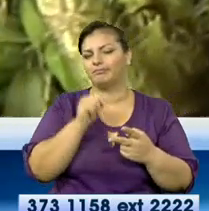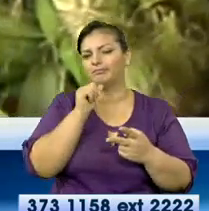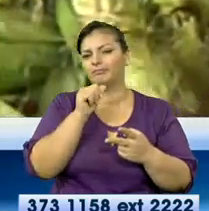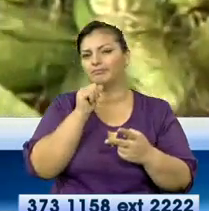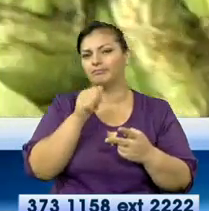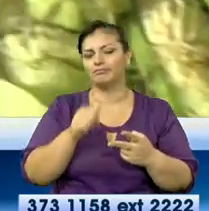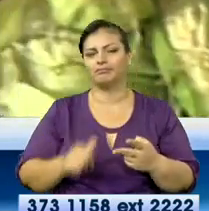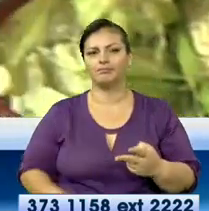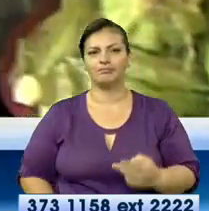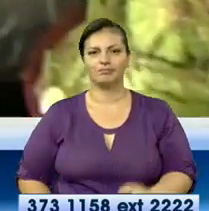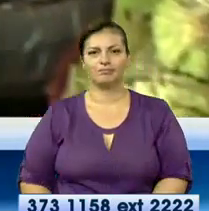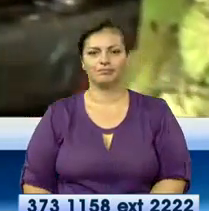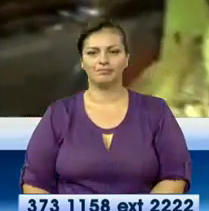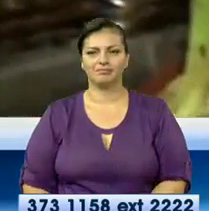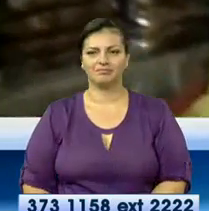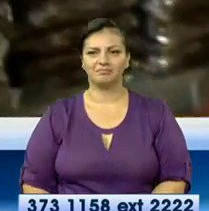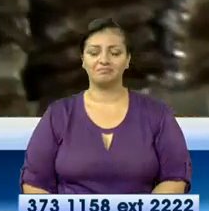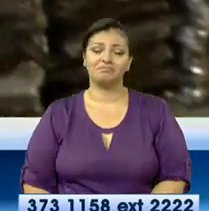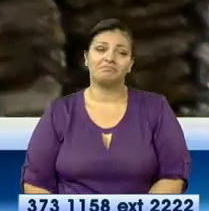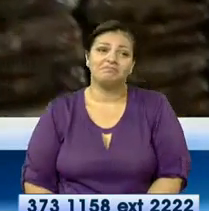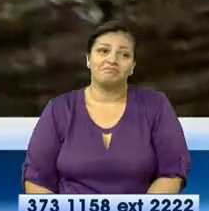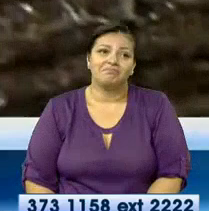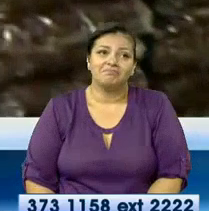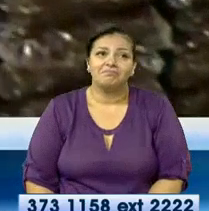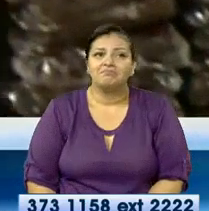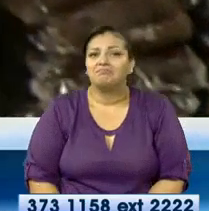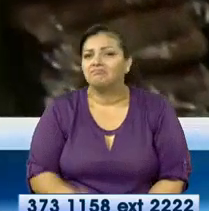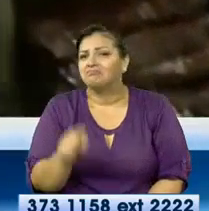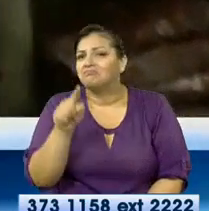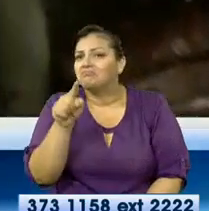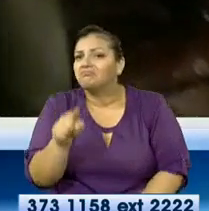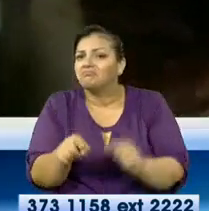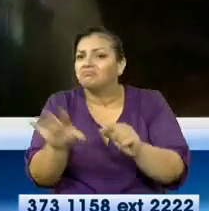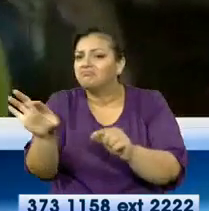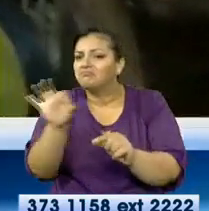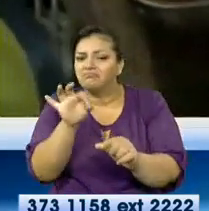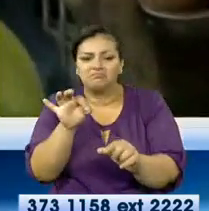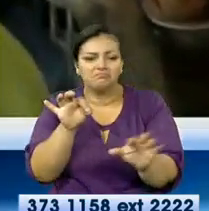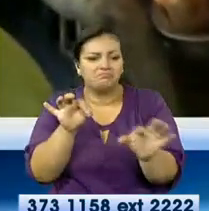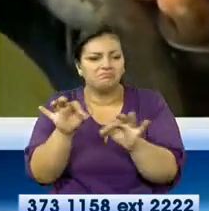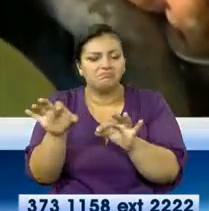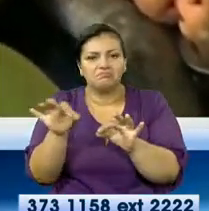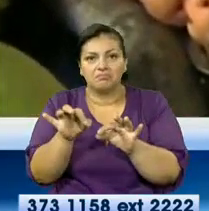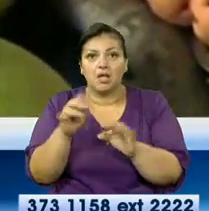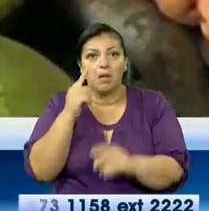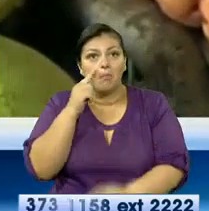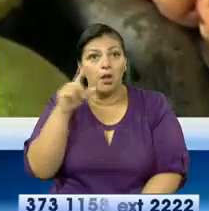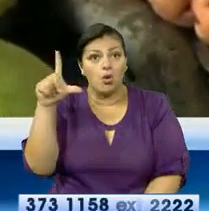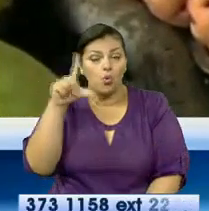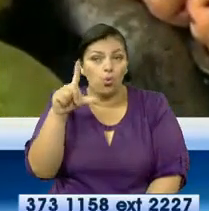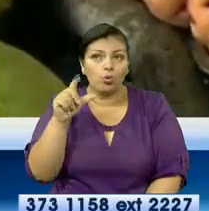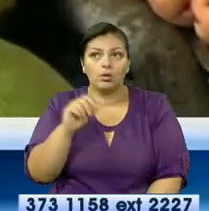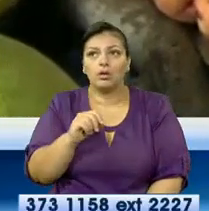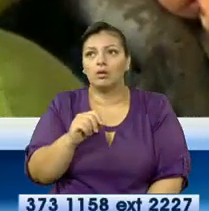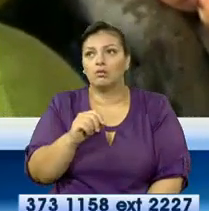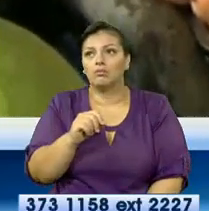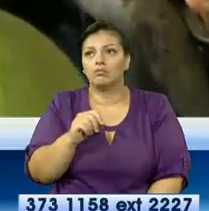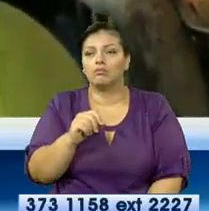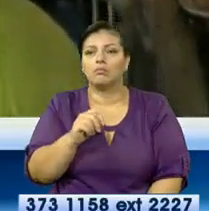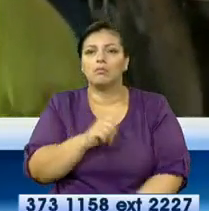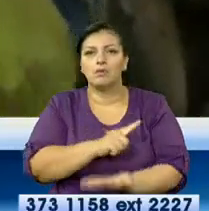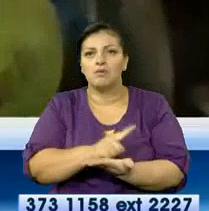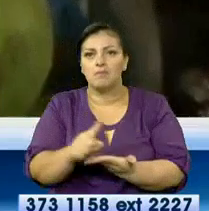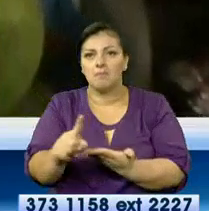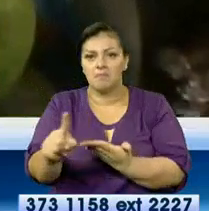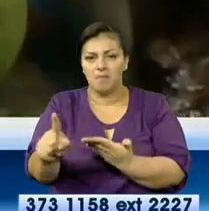eso Pero bueno ya por lo menos ya van saliendo algunos ya para la próxima semana ya tiene ya lunes martes ya lunes martes ya dice la amiga que ya tienen